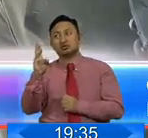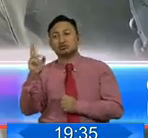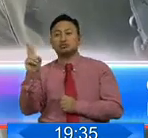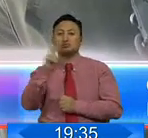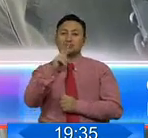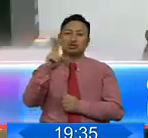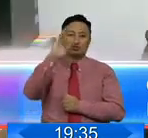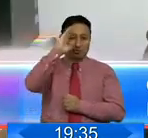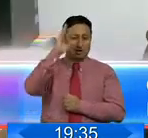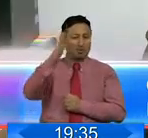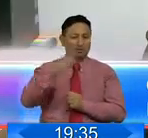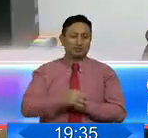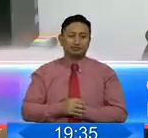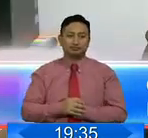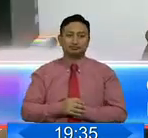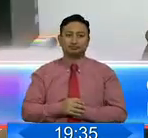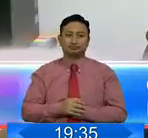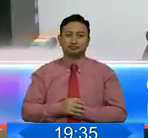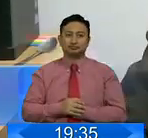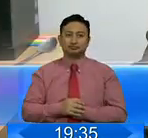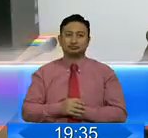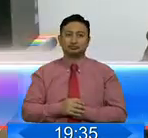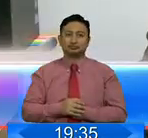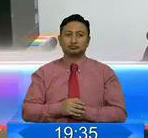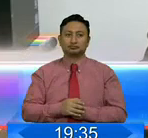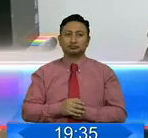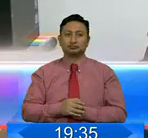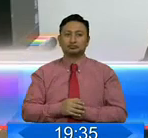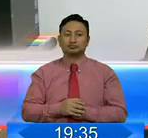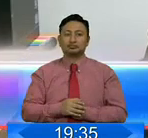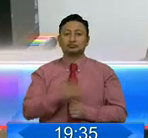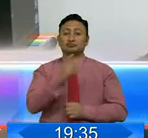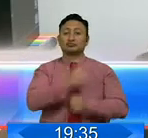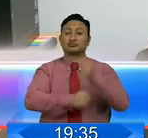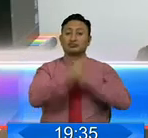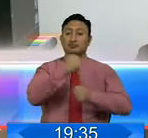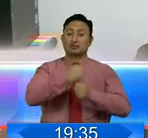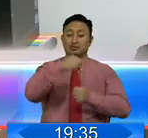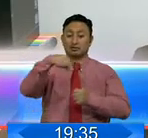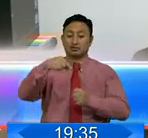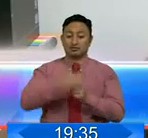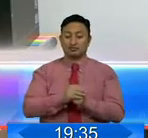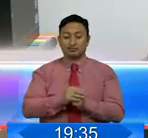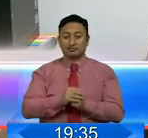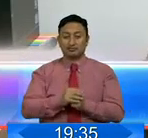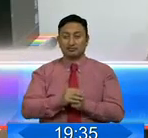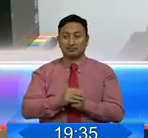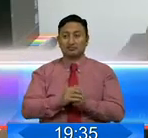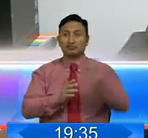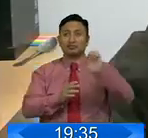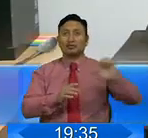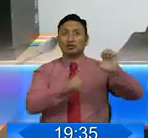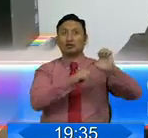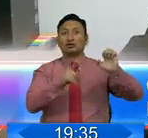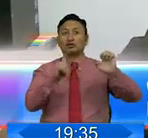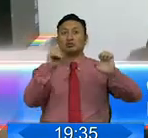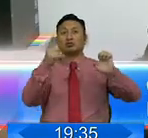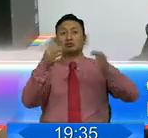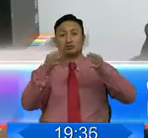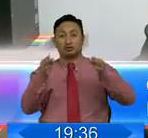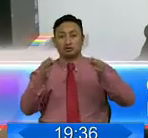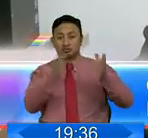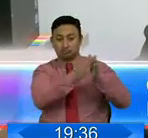22 uniformados. Tenemos un decremento en relación al año anterior, en este mismo periodo de tiempo, de enero a primero de